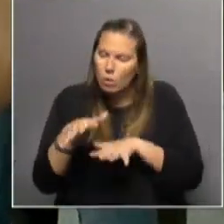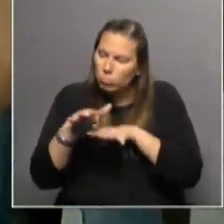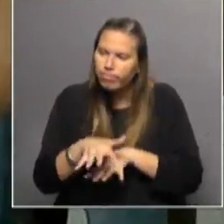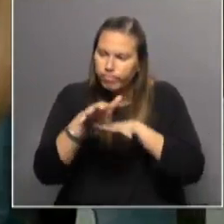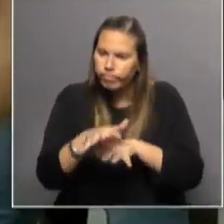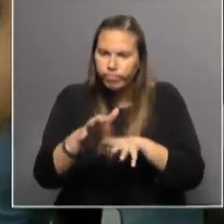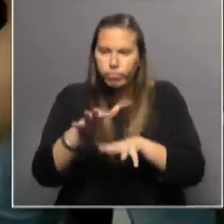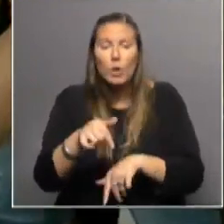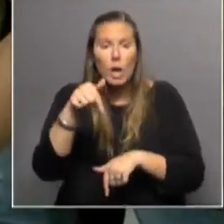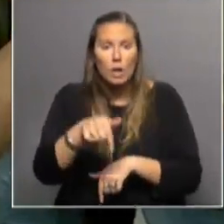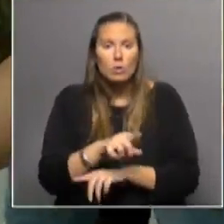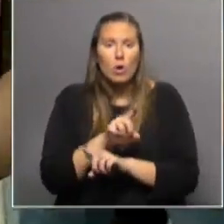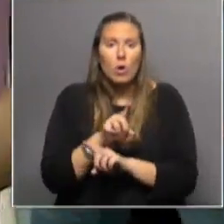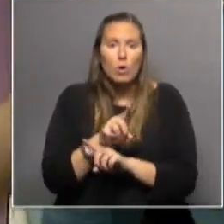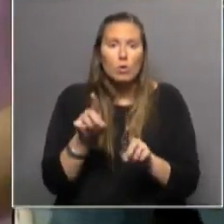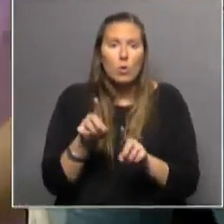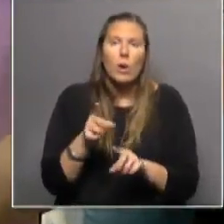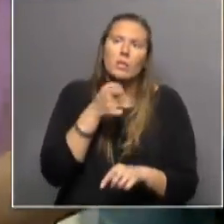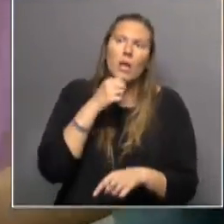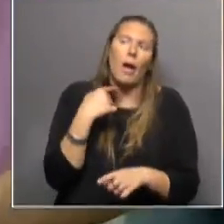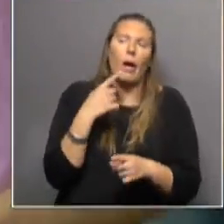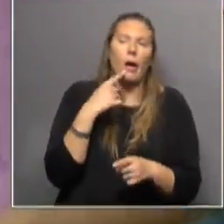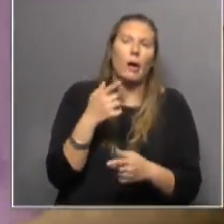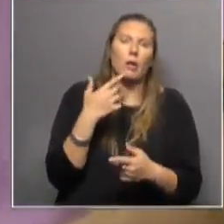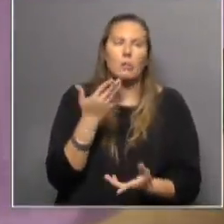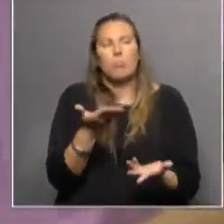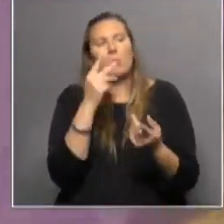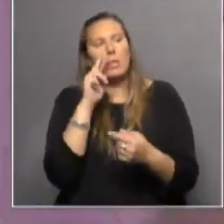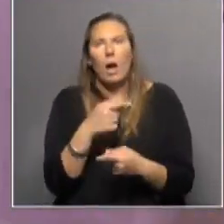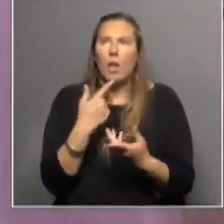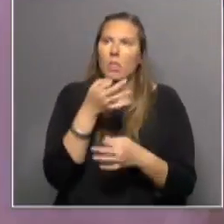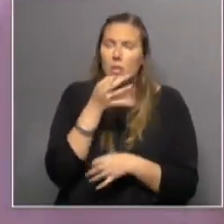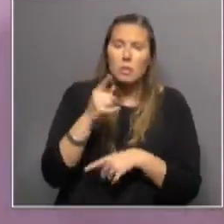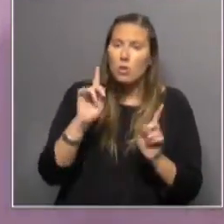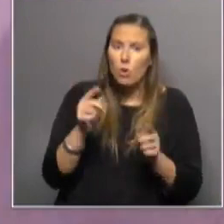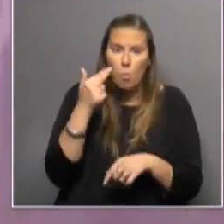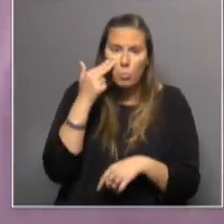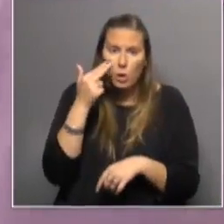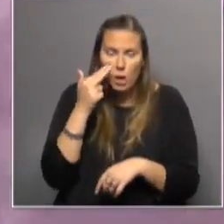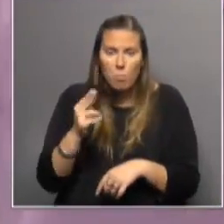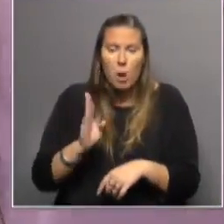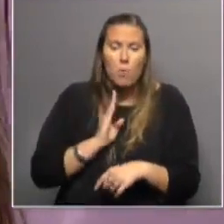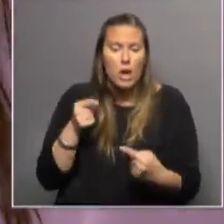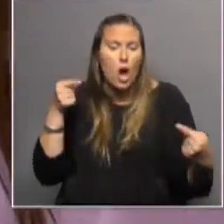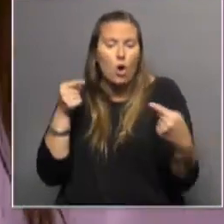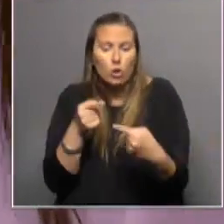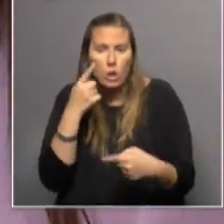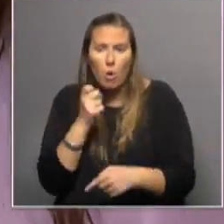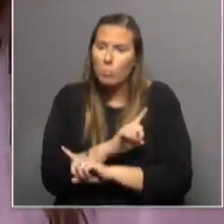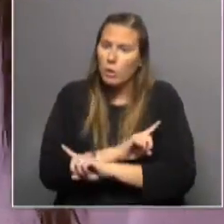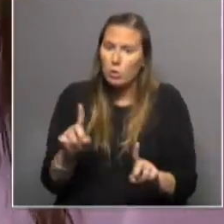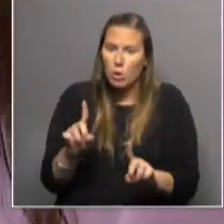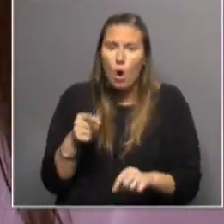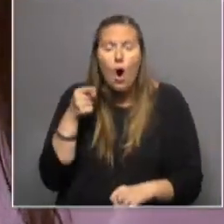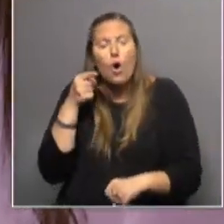porque esto no es una exageración, no estamos exagerando, nuestro problema no es mujeres contra hombres, nuestro problema es